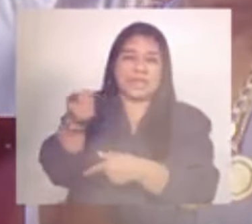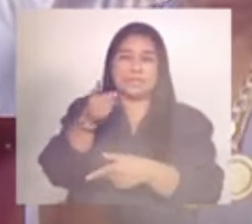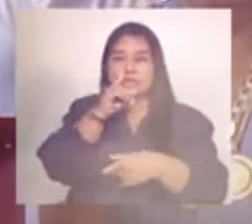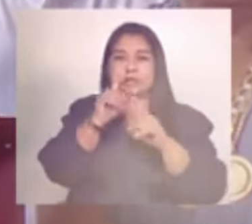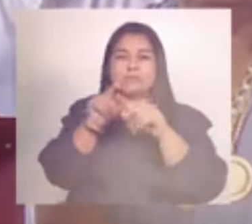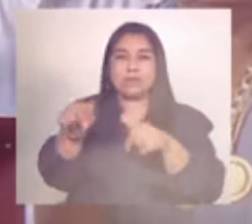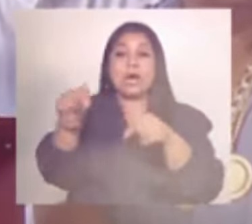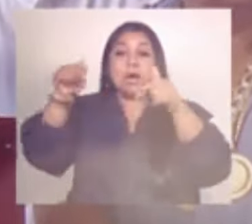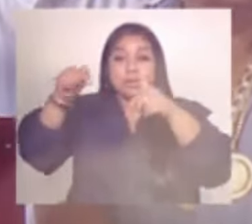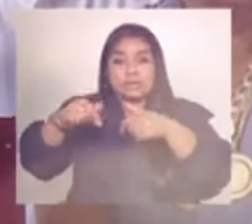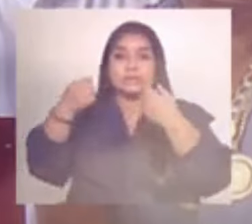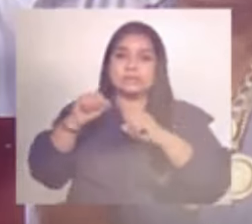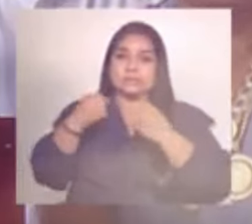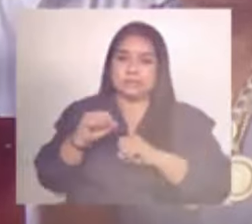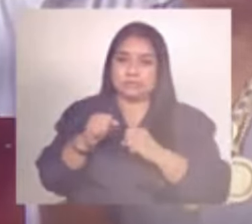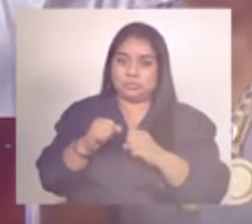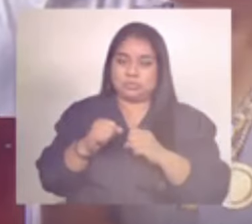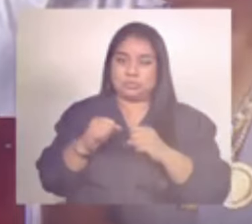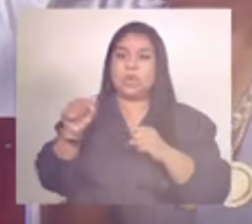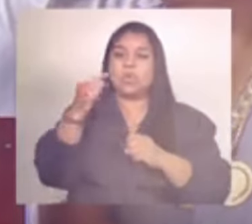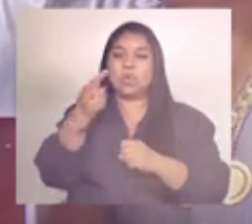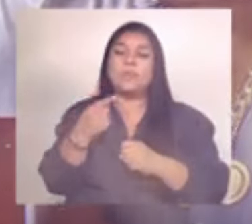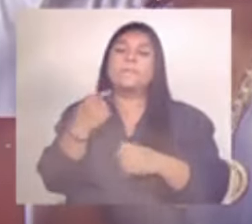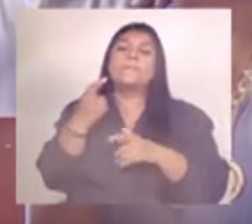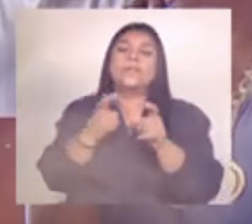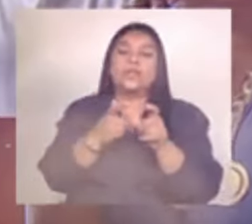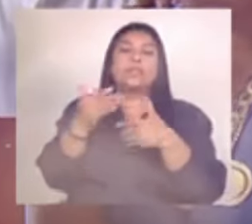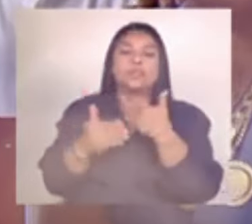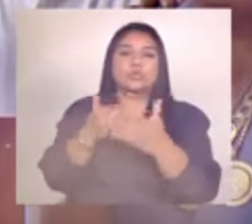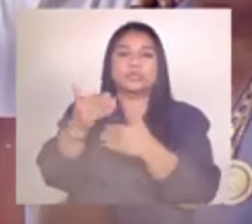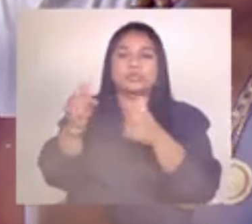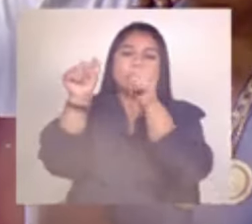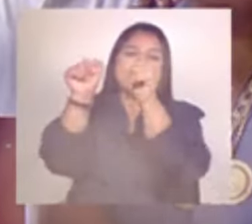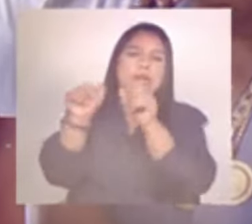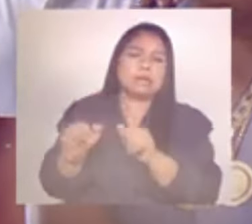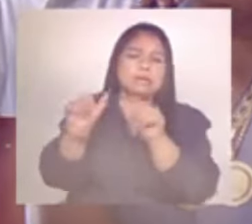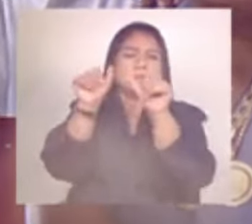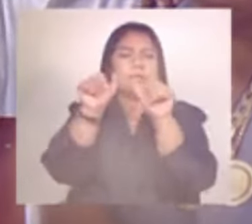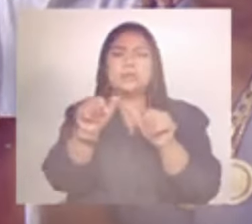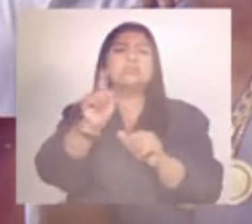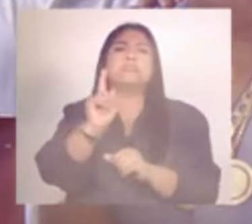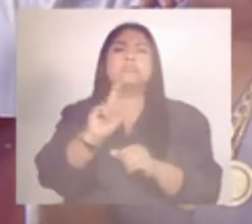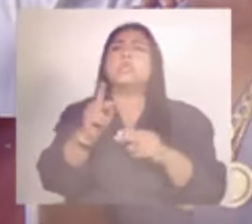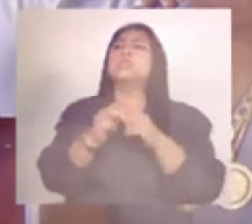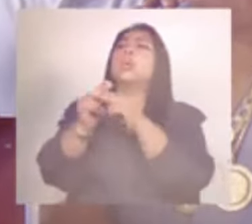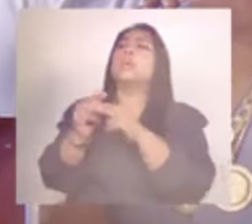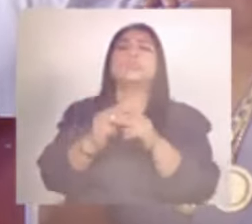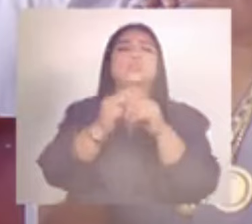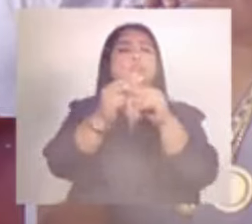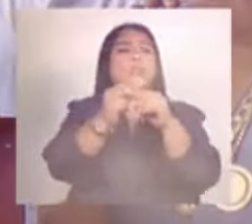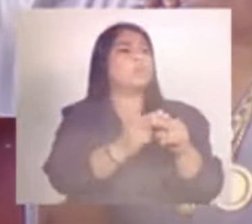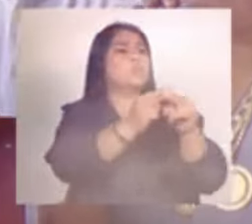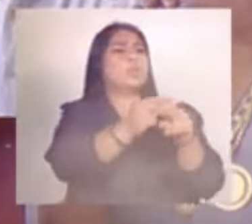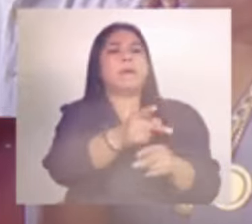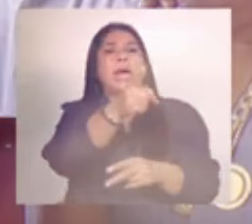se están desarrollando por medio de procesos de análisis meritocrático. Nosotros no estamos nombrando a la gente porque me cae